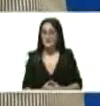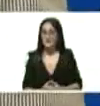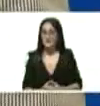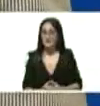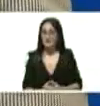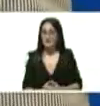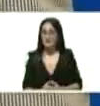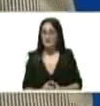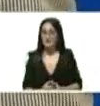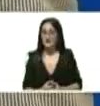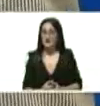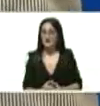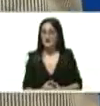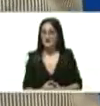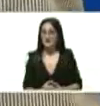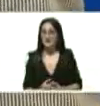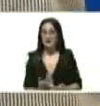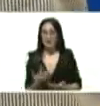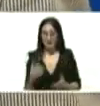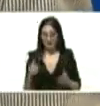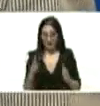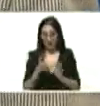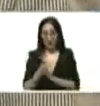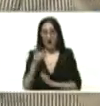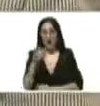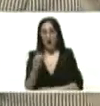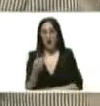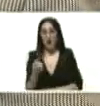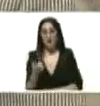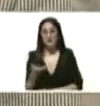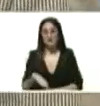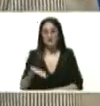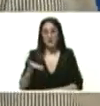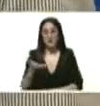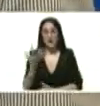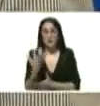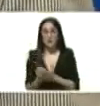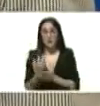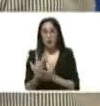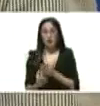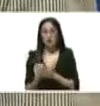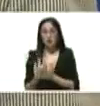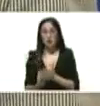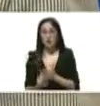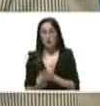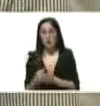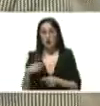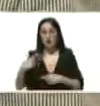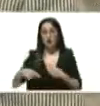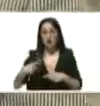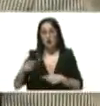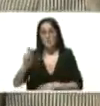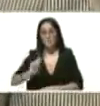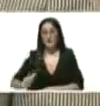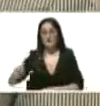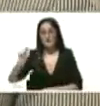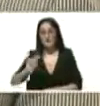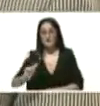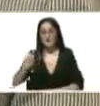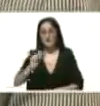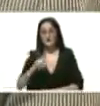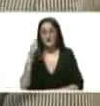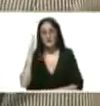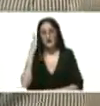en base al consumo que ha venido incrementando de manera paulatina todos los meses. Sabemos que